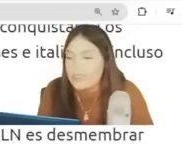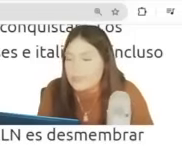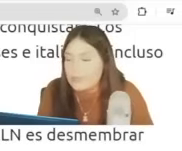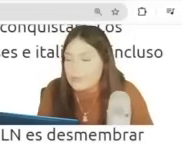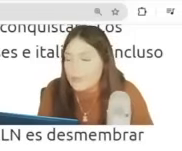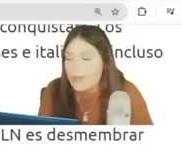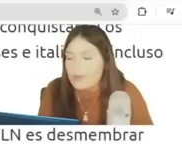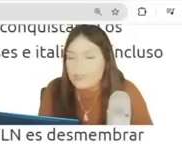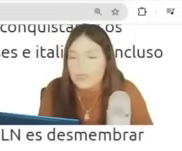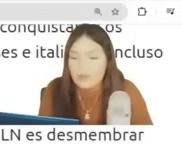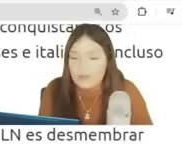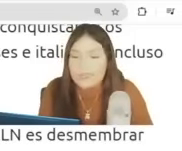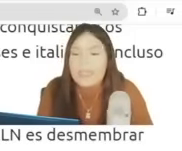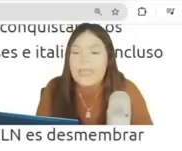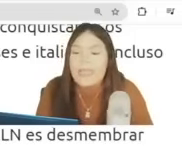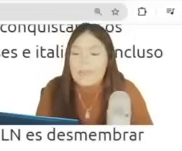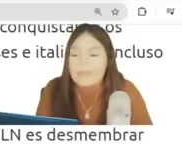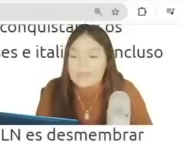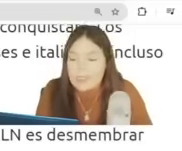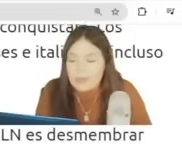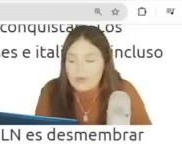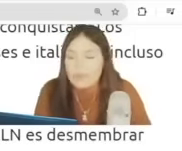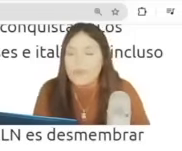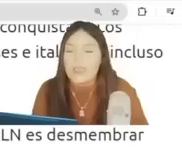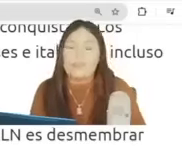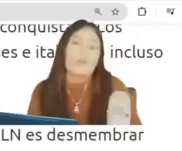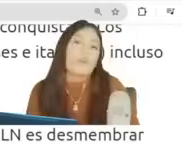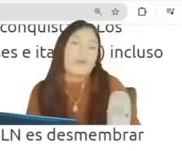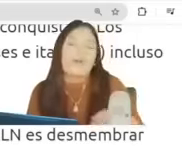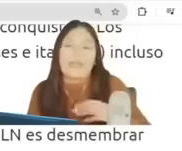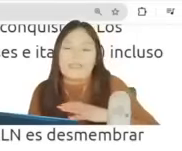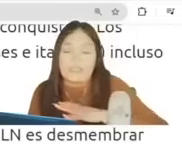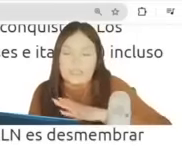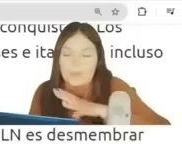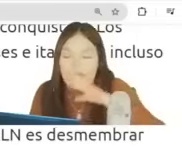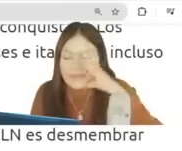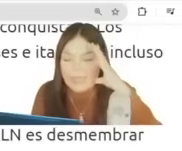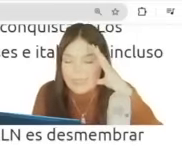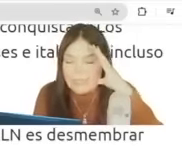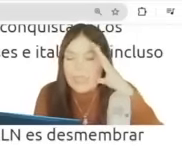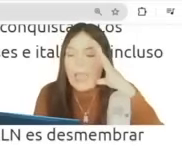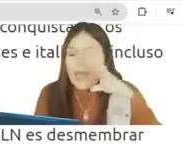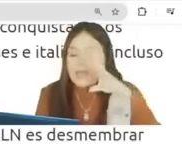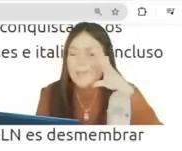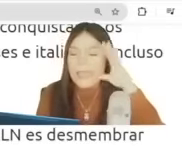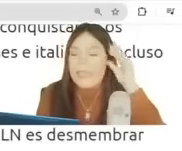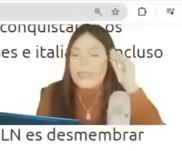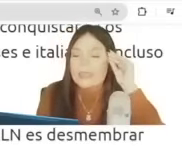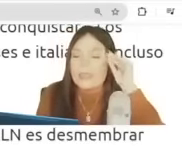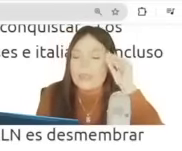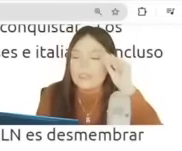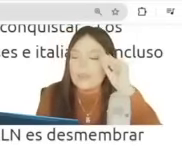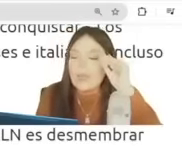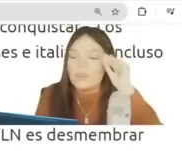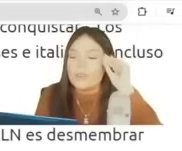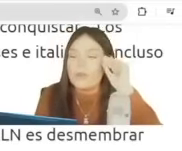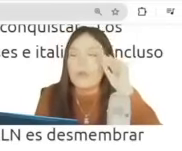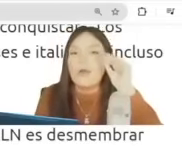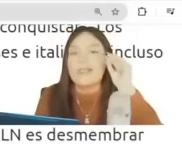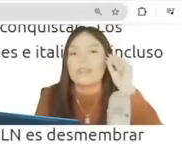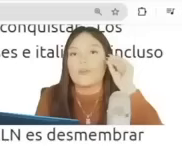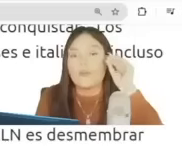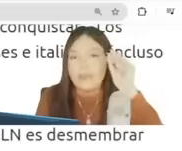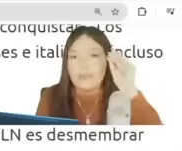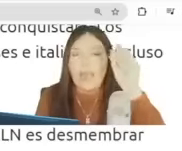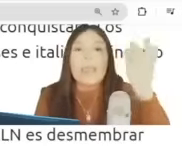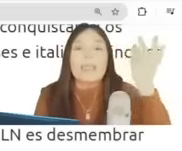este ejército es operado desde Londres, el epicentro de todo este tipo de ataques a nivel internacional. Pues bueno, ahora